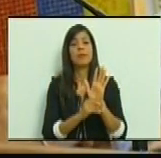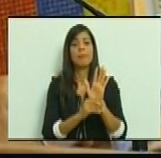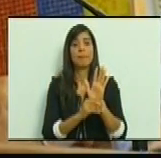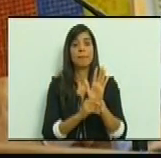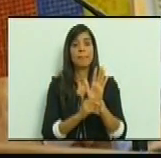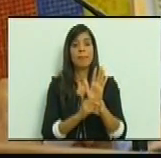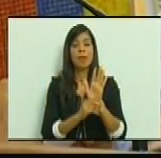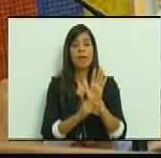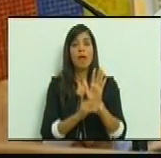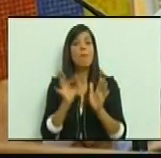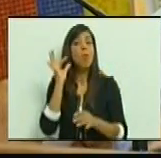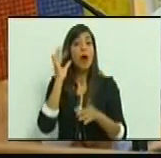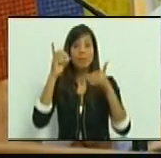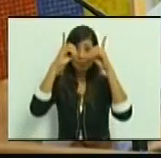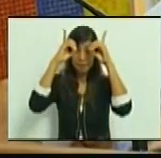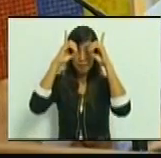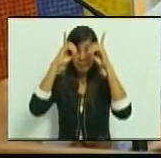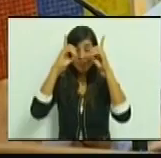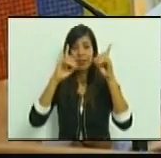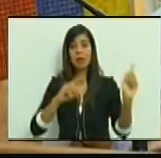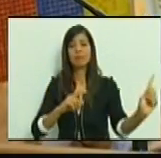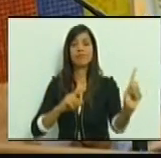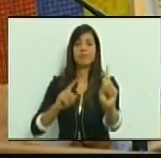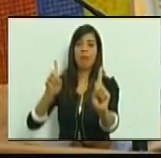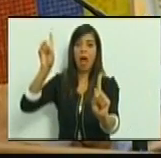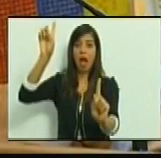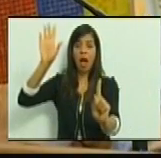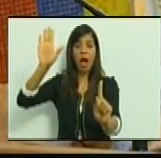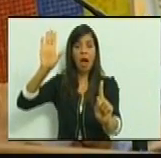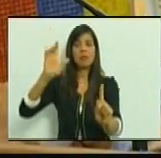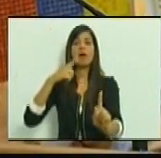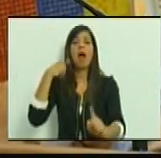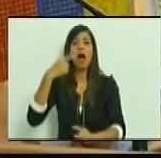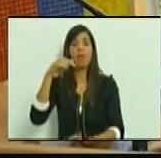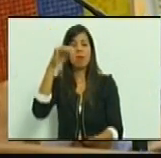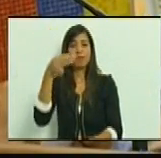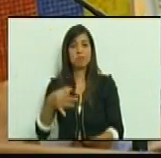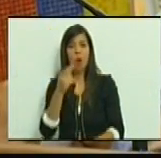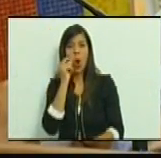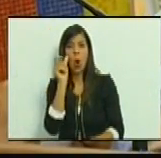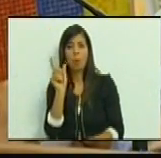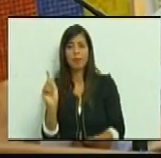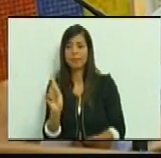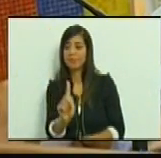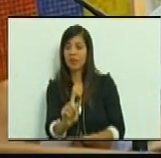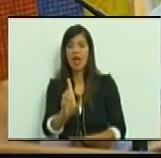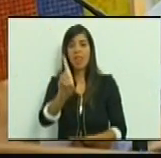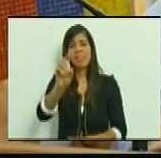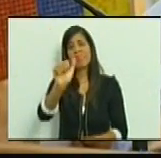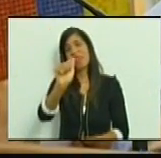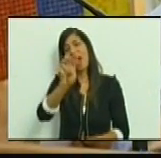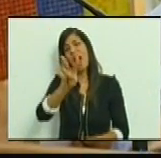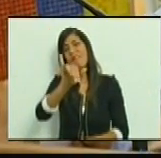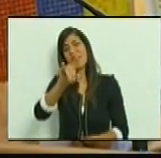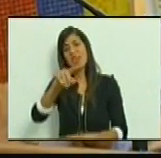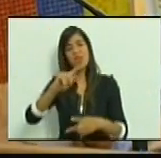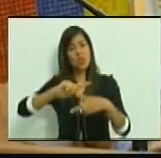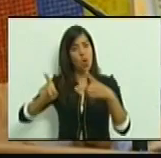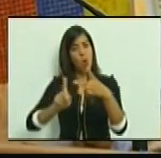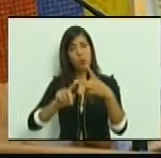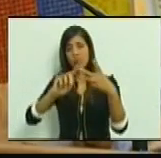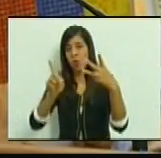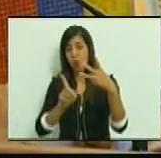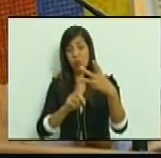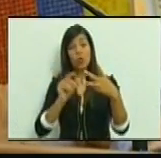la presidenta concedió el derecho de palabra a los constituyentes David Freites, Juan Carlos Alemán, Emma Díaz